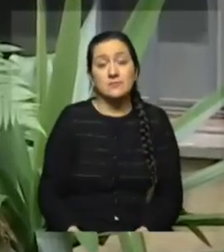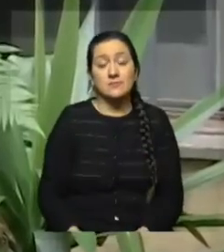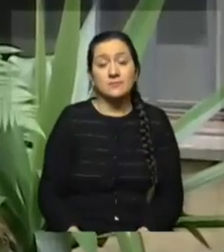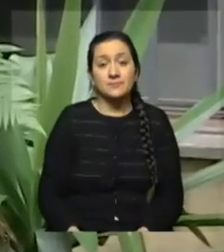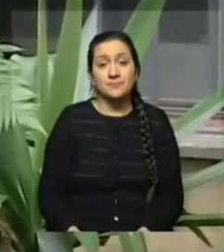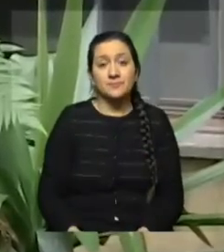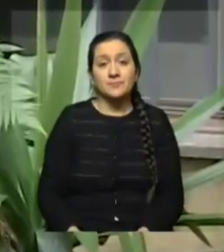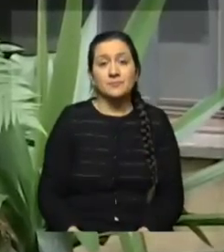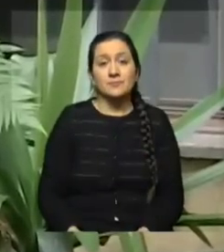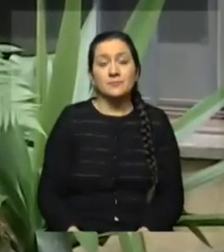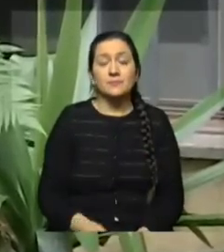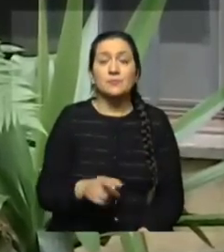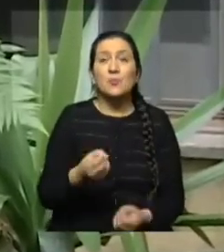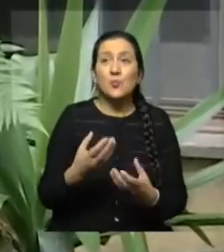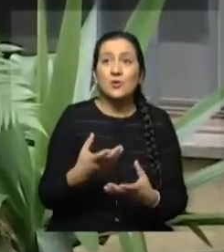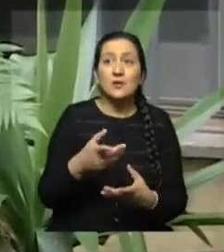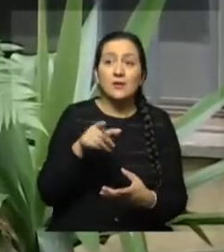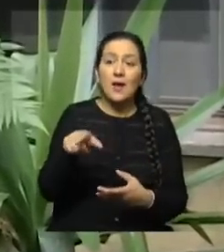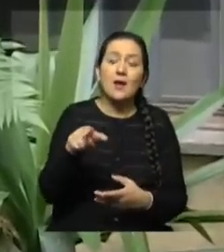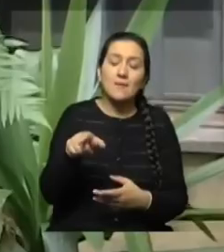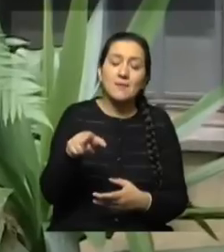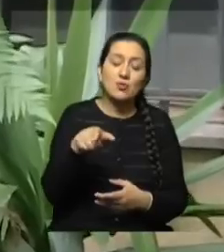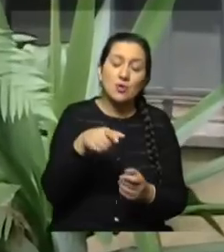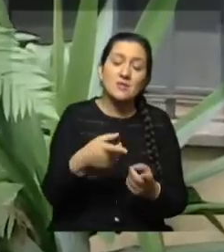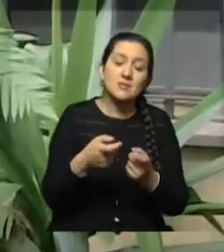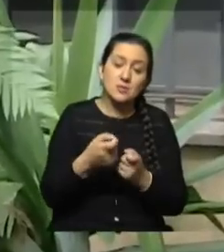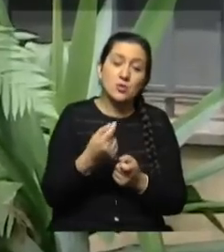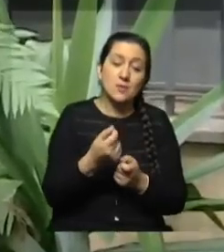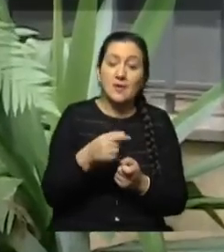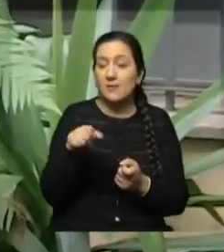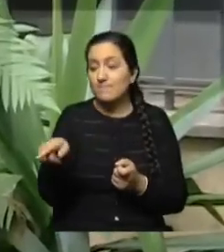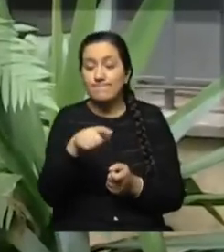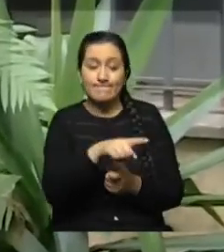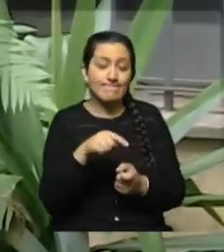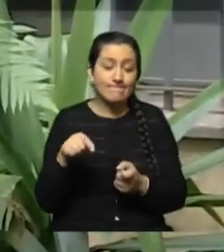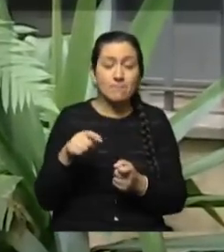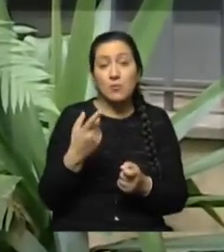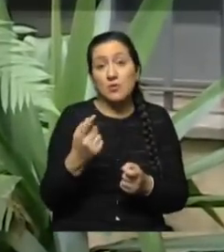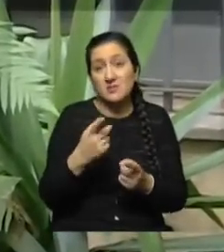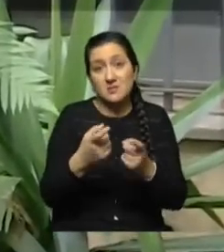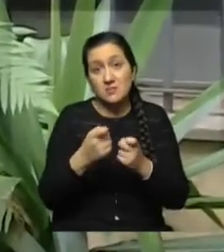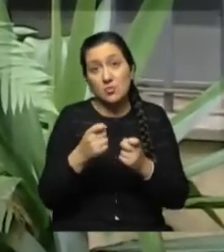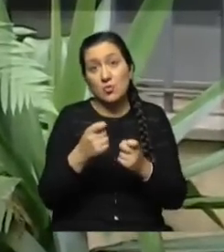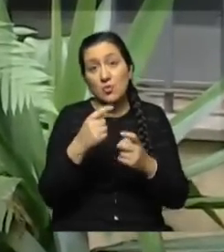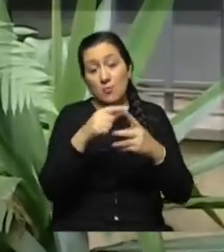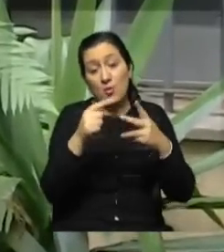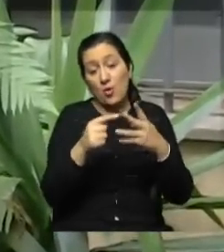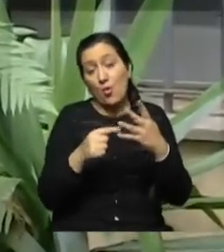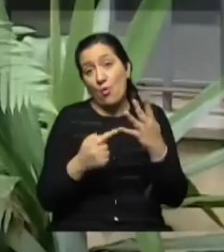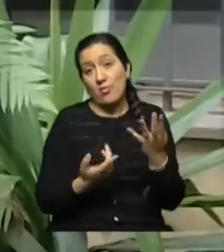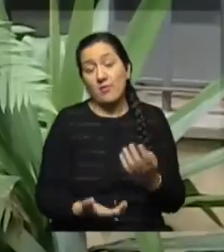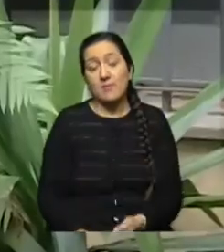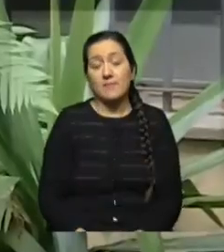movimiento de recursos en función de bueno de justamente de estas prioridades esto necesariamente debe debe